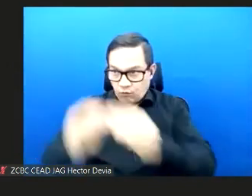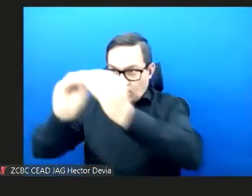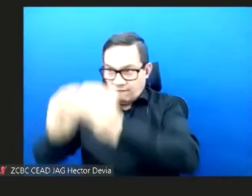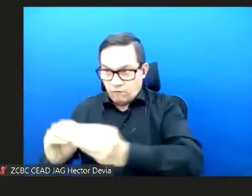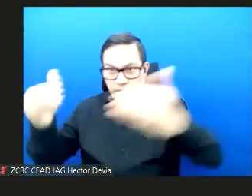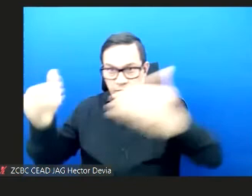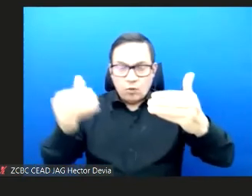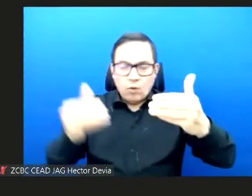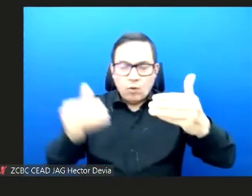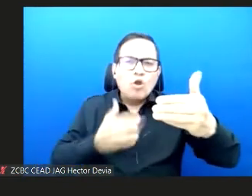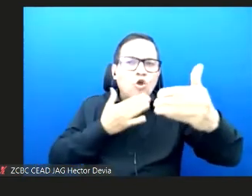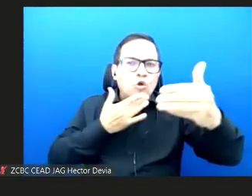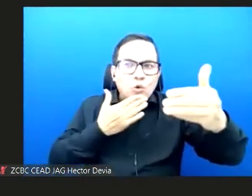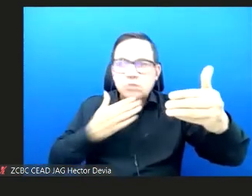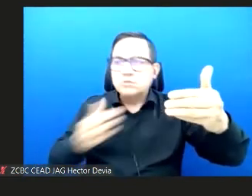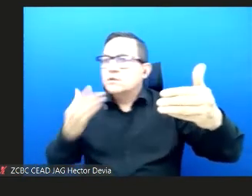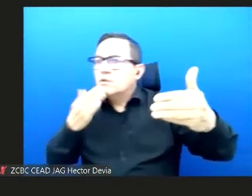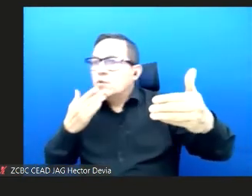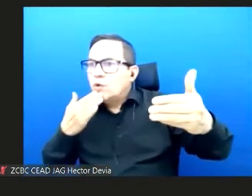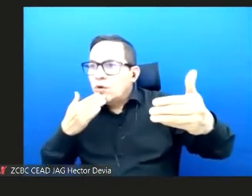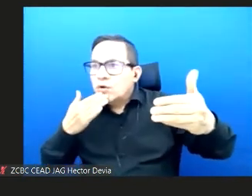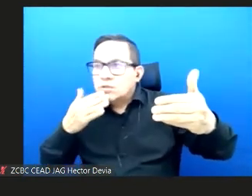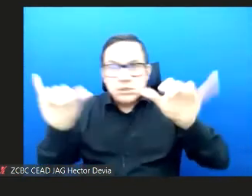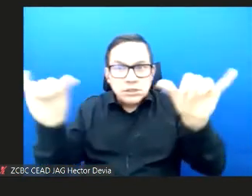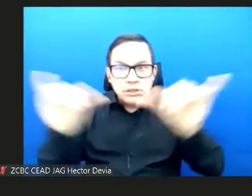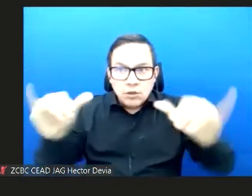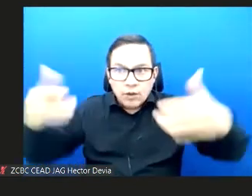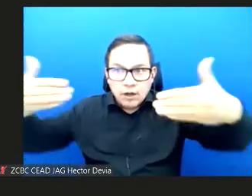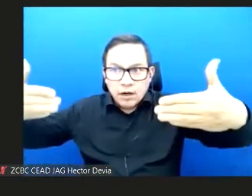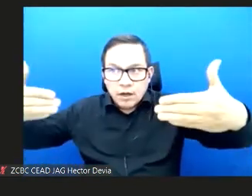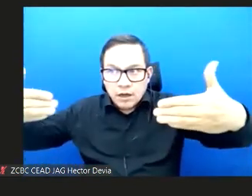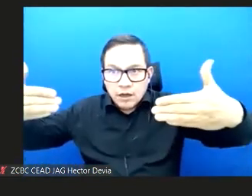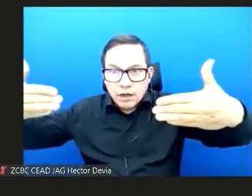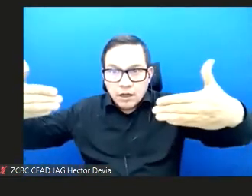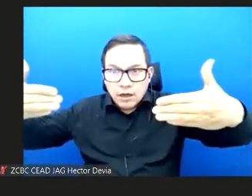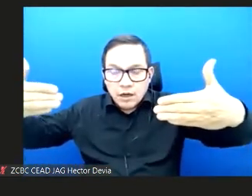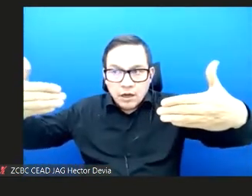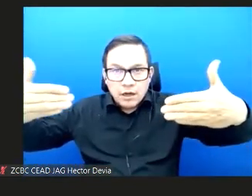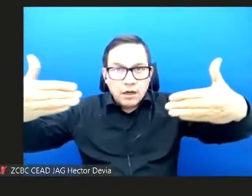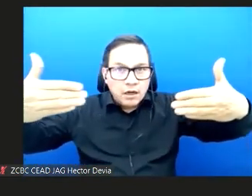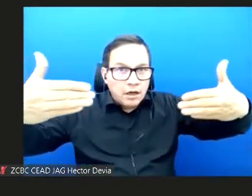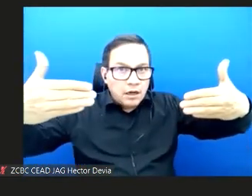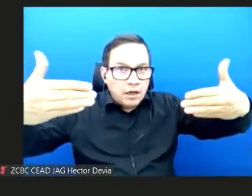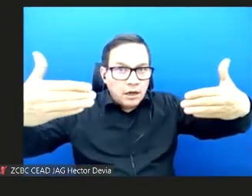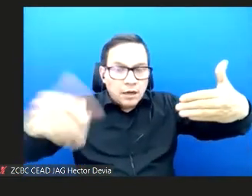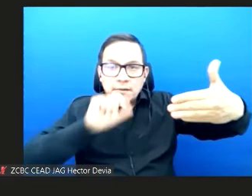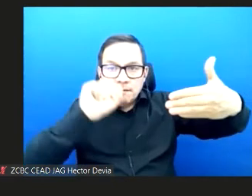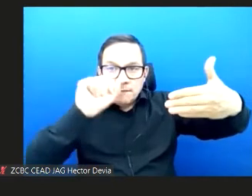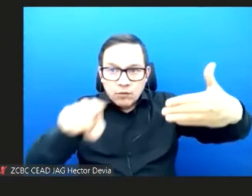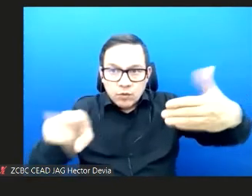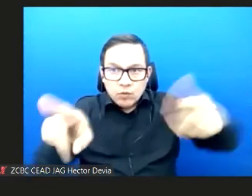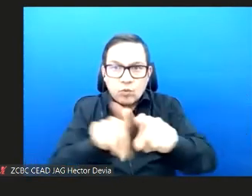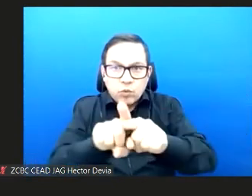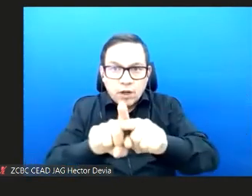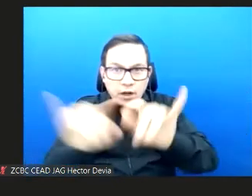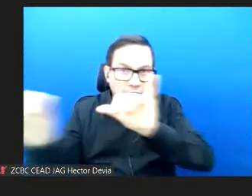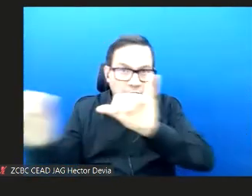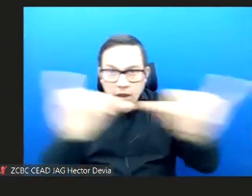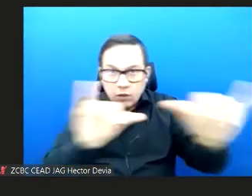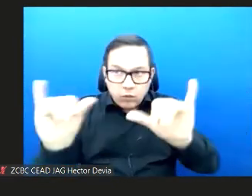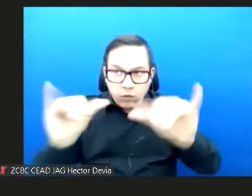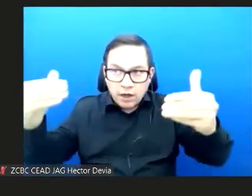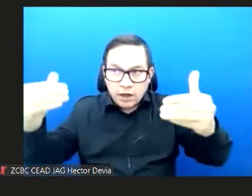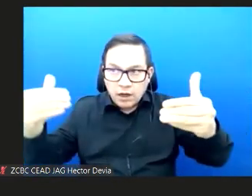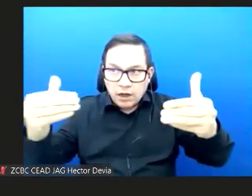esta operación. La pregunta para ustedes, porque les dije que no quería hablar sola, es: ¿las regiones sombreadas de esta